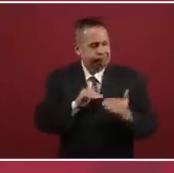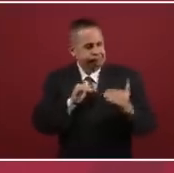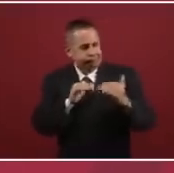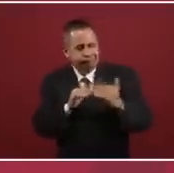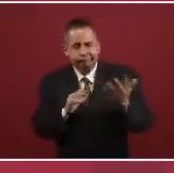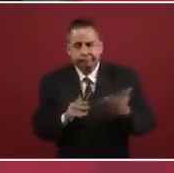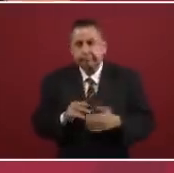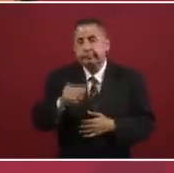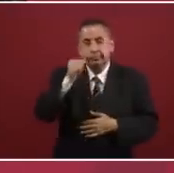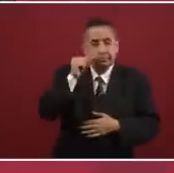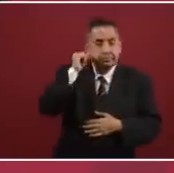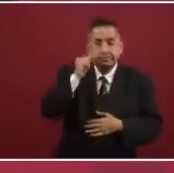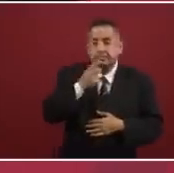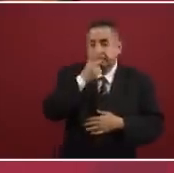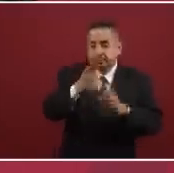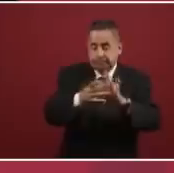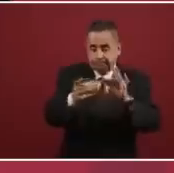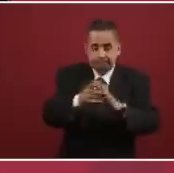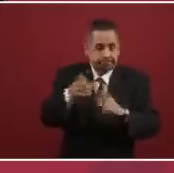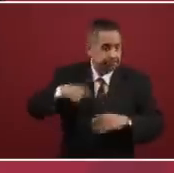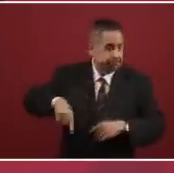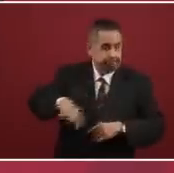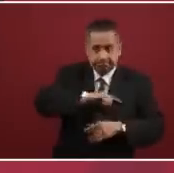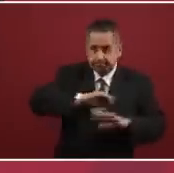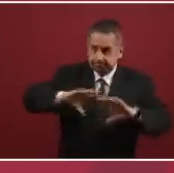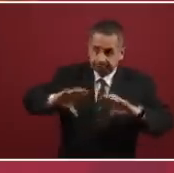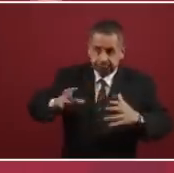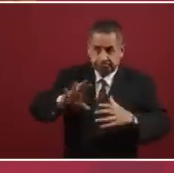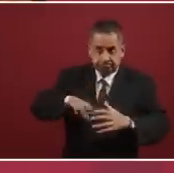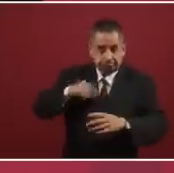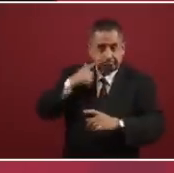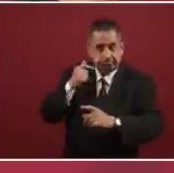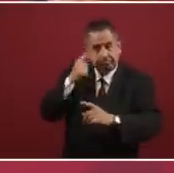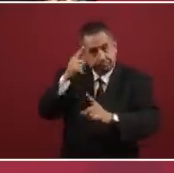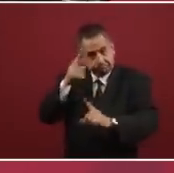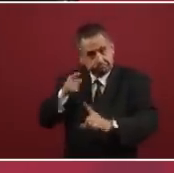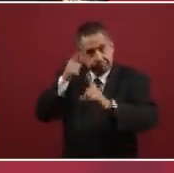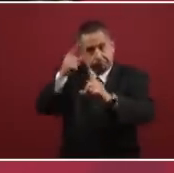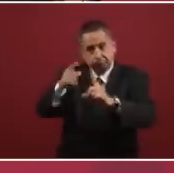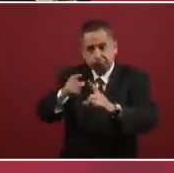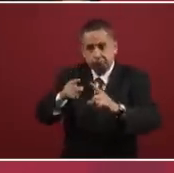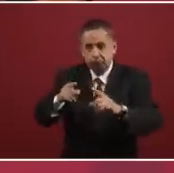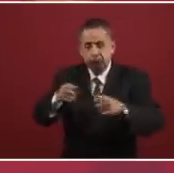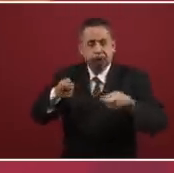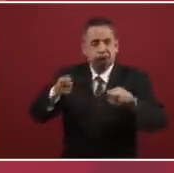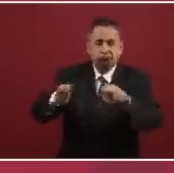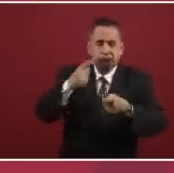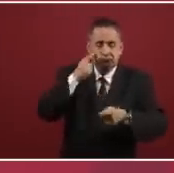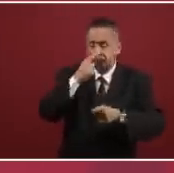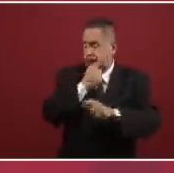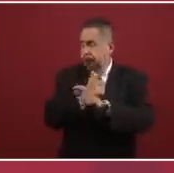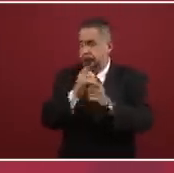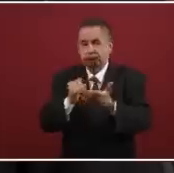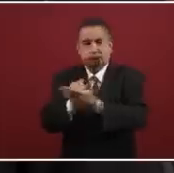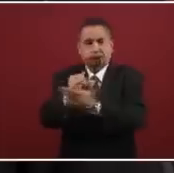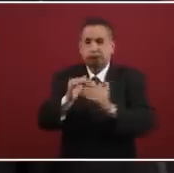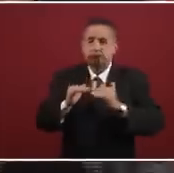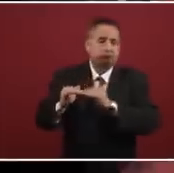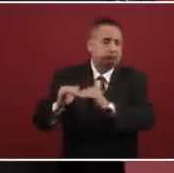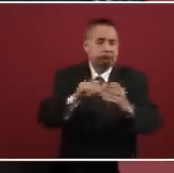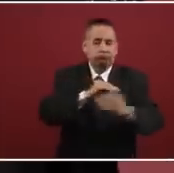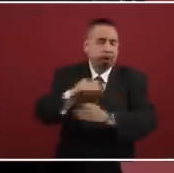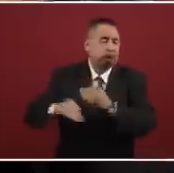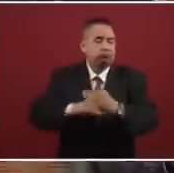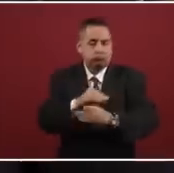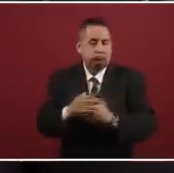Por eso dije ayer que luchamos por construir una auténtica, una verdadera democracia, no